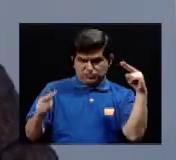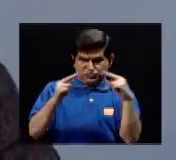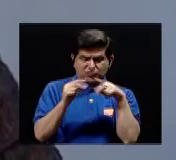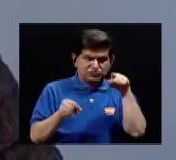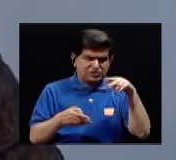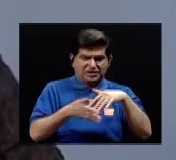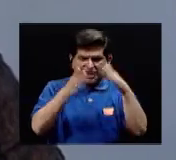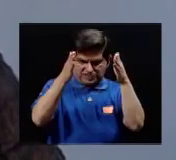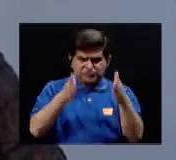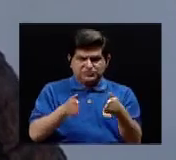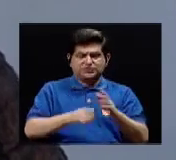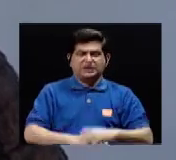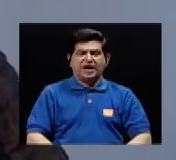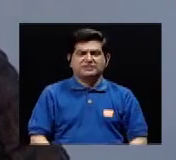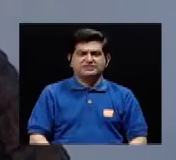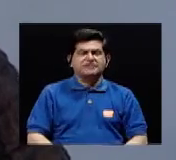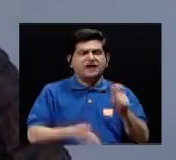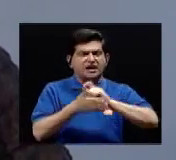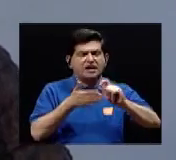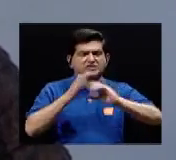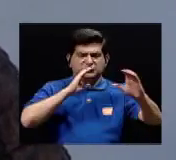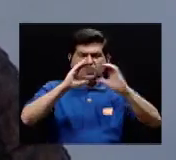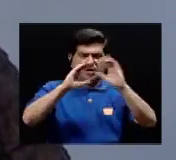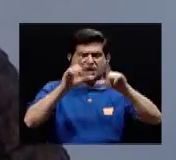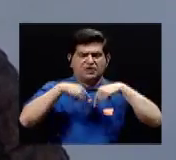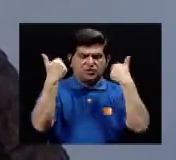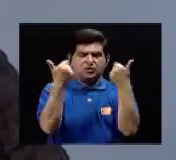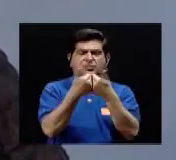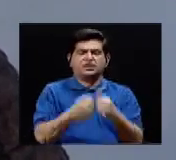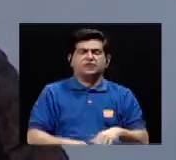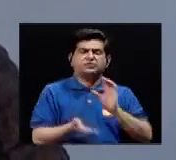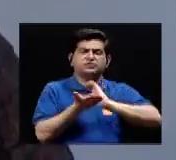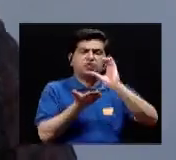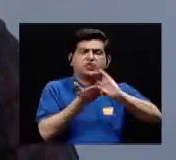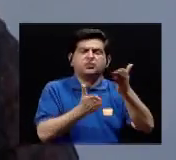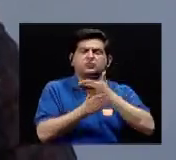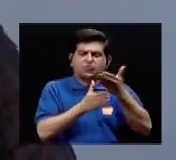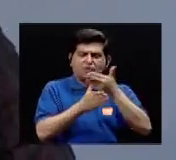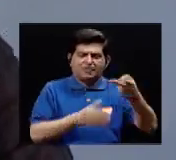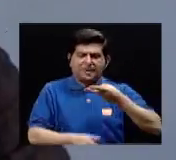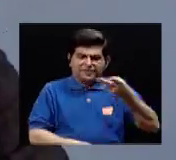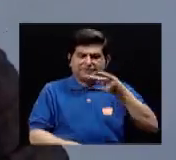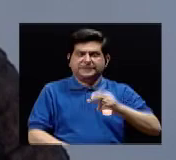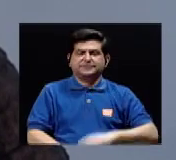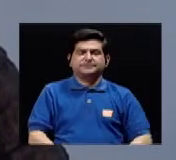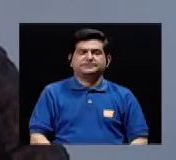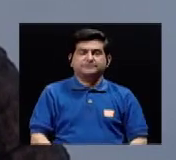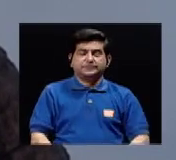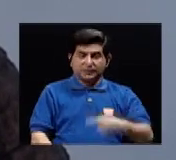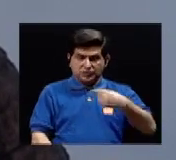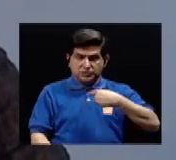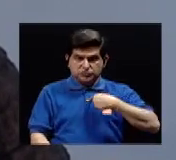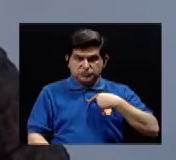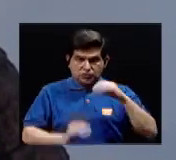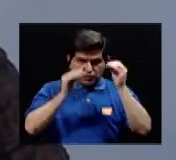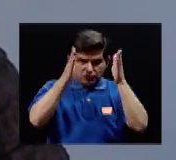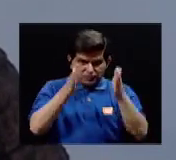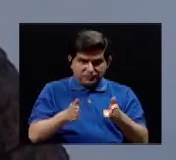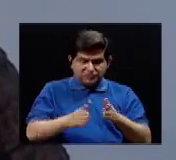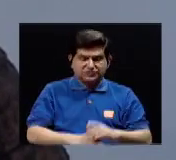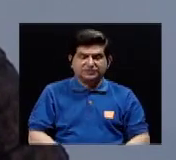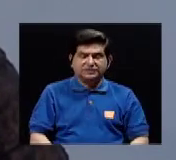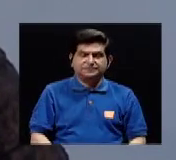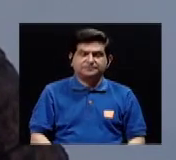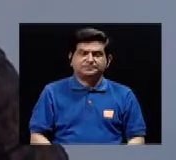conocí siendo estudiante de la Escuela de Comunicación Colectiva en un curso que compartimos, siendo yo